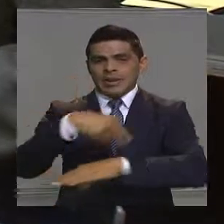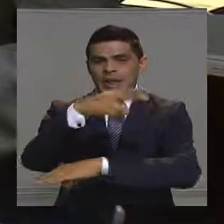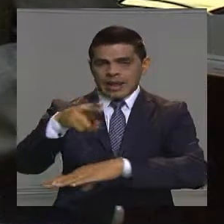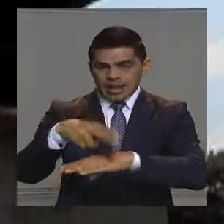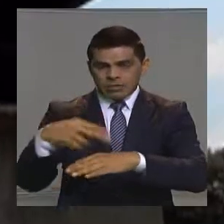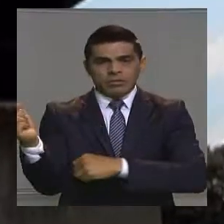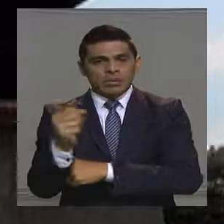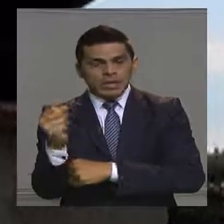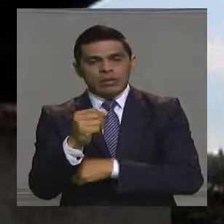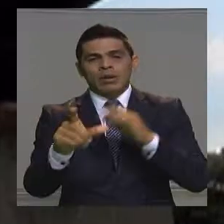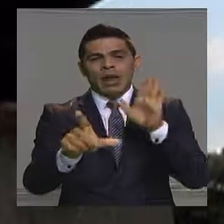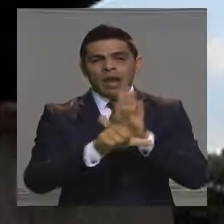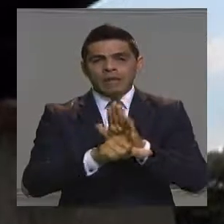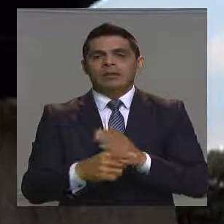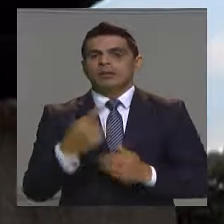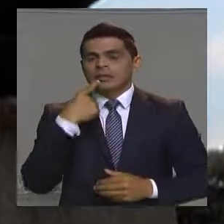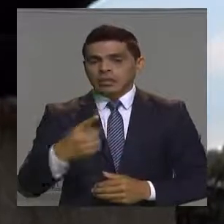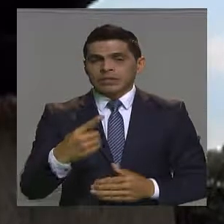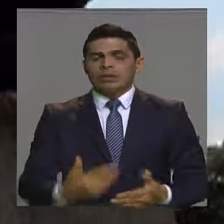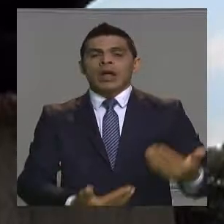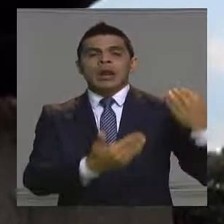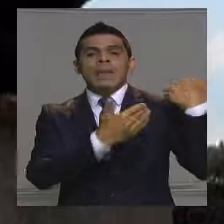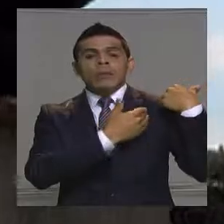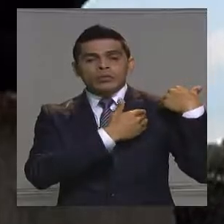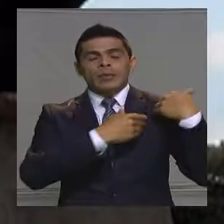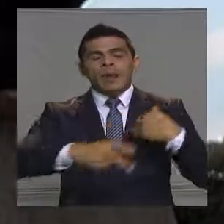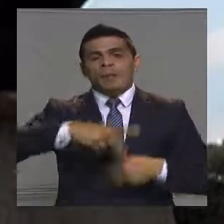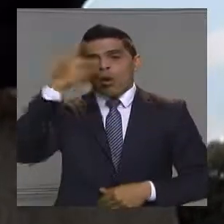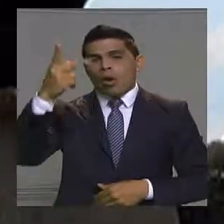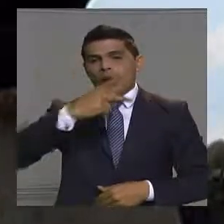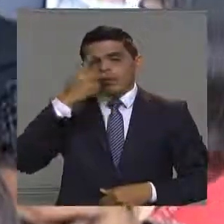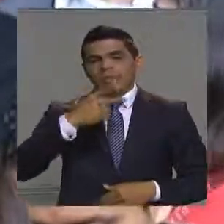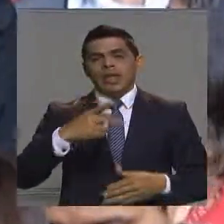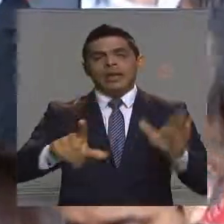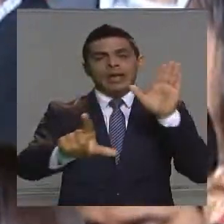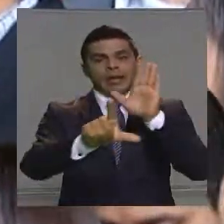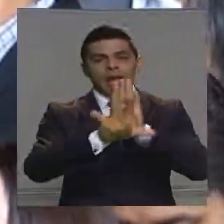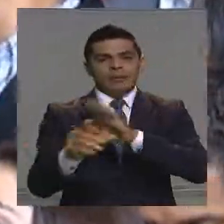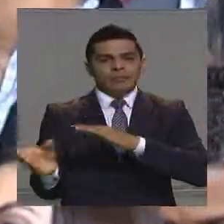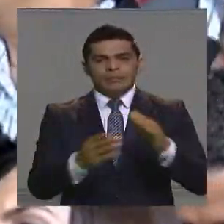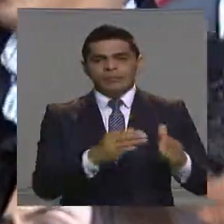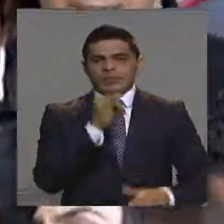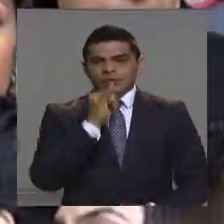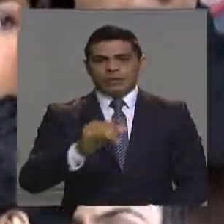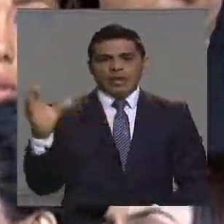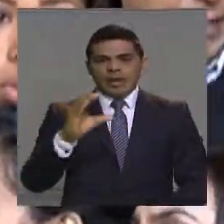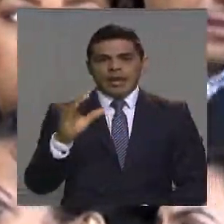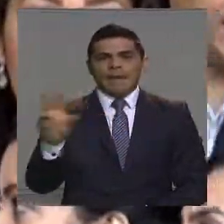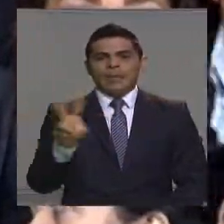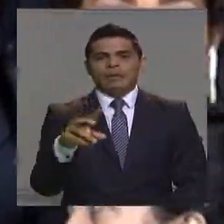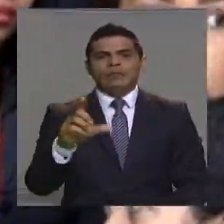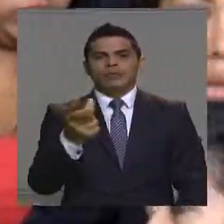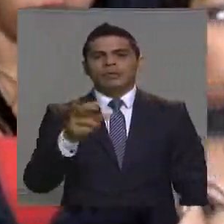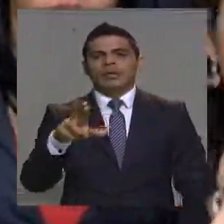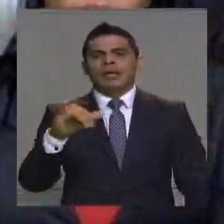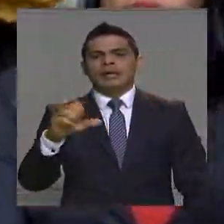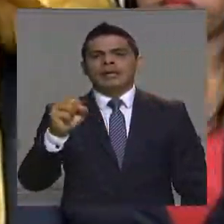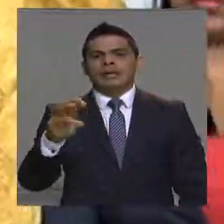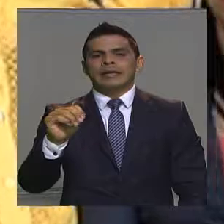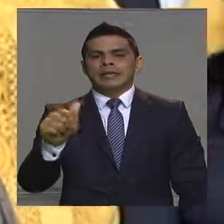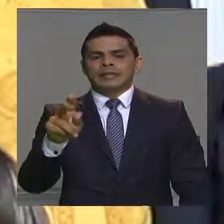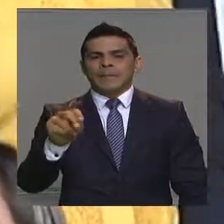Venezuela acarreará una responsabilidad política y legal. Desde Caracas, Venezuela, Crismania Sosa,